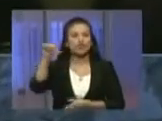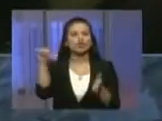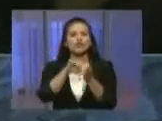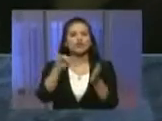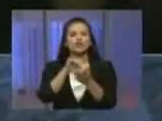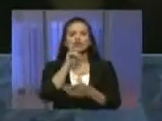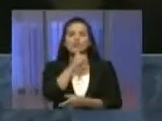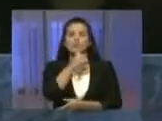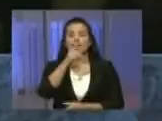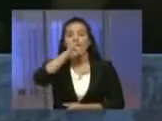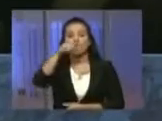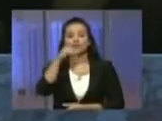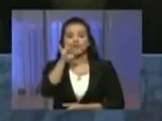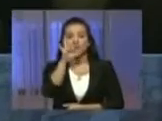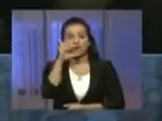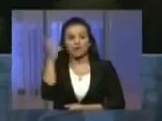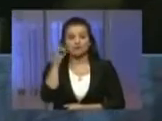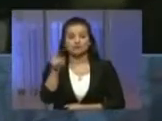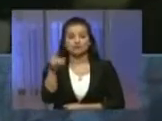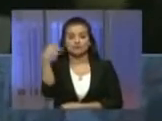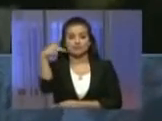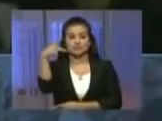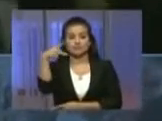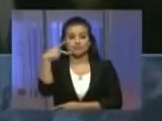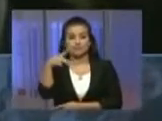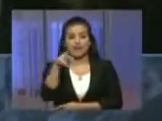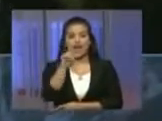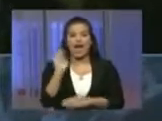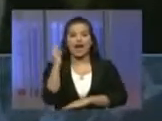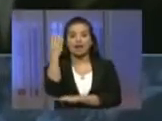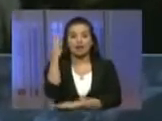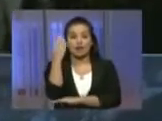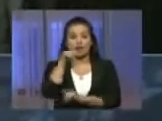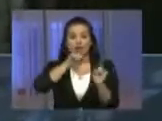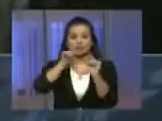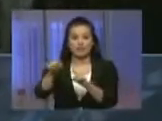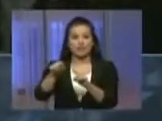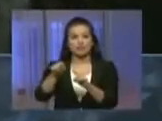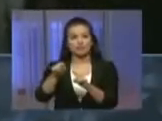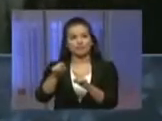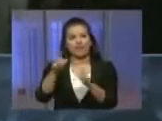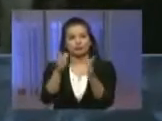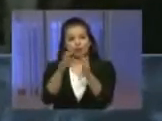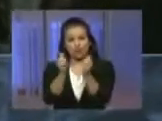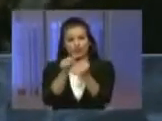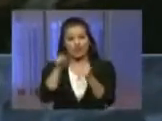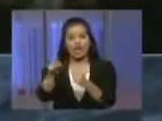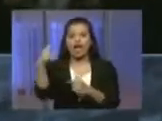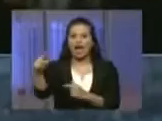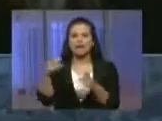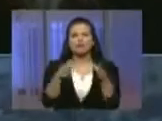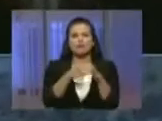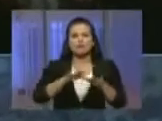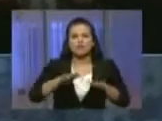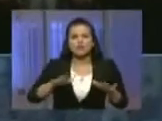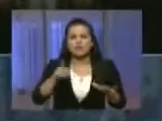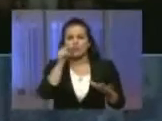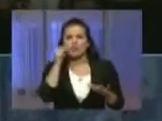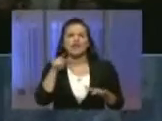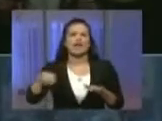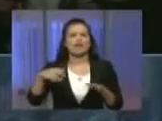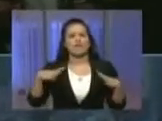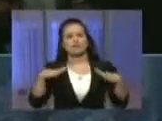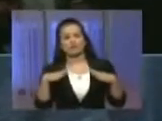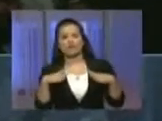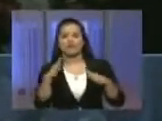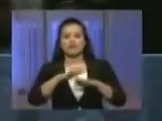Félix Rivas parroquia aj anaco allá se encuentran acompañados con un grupo de niños niñas como están de vacaciones los